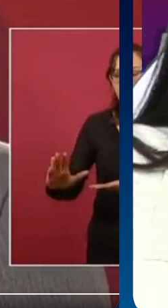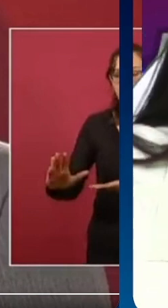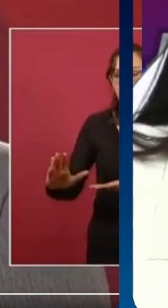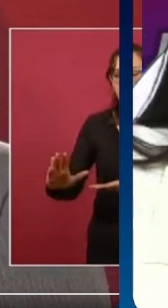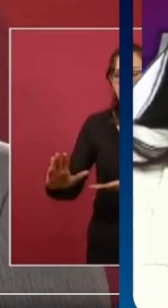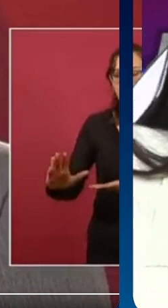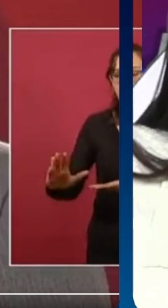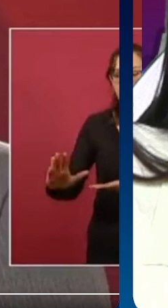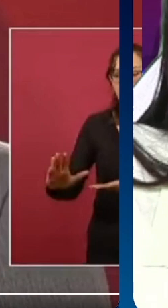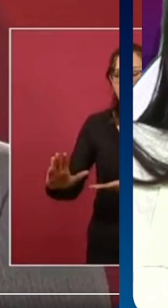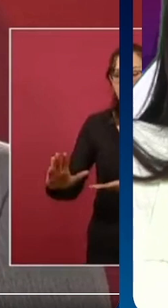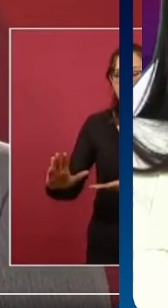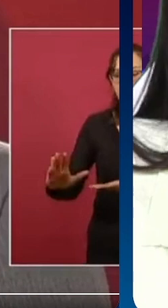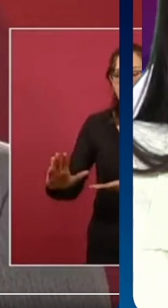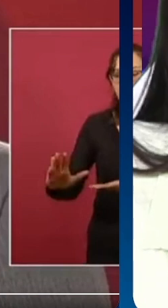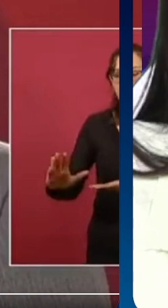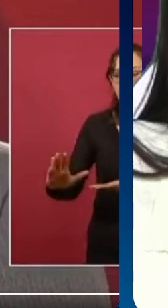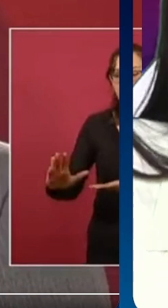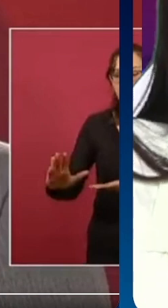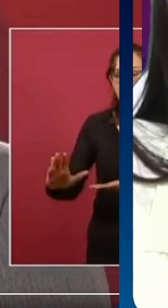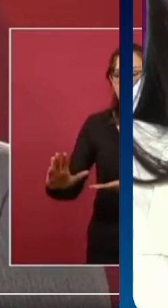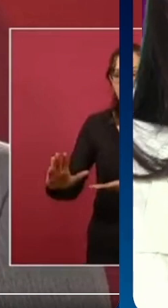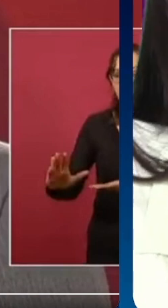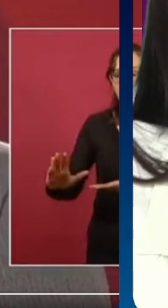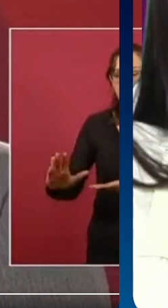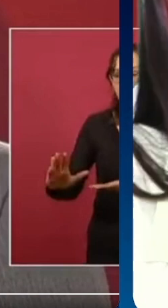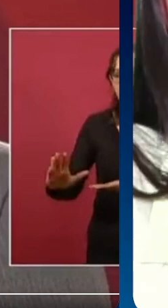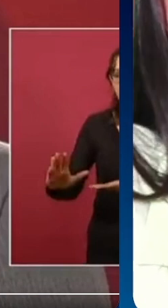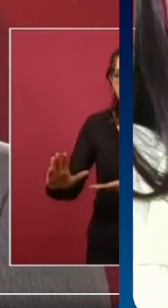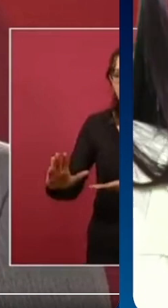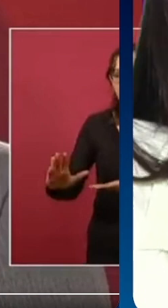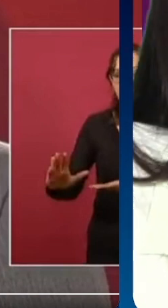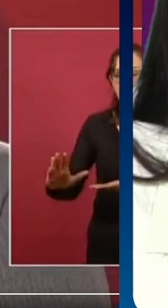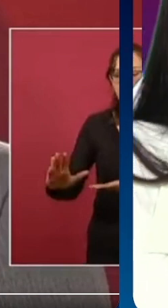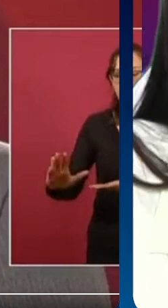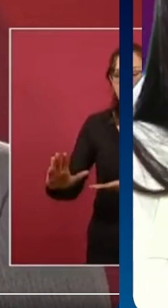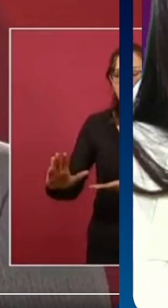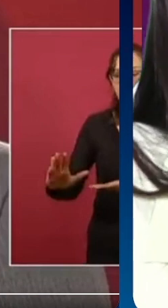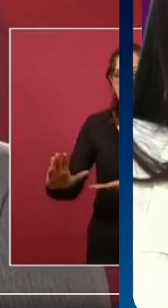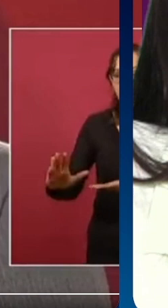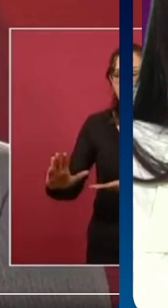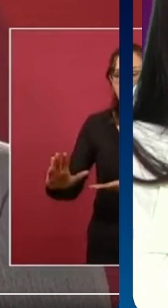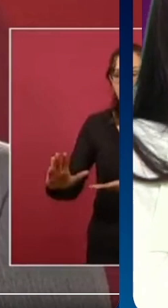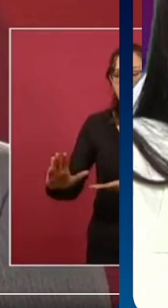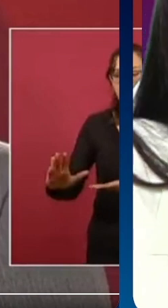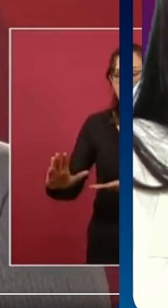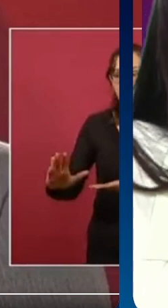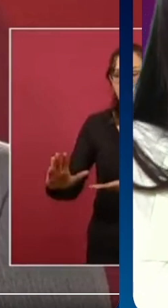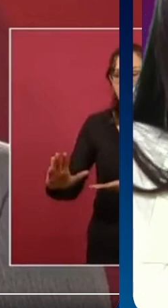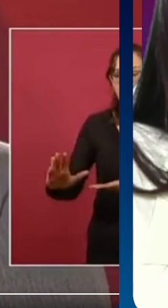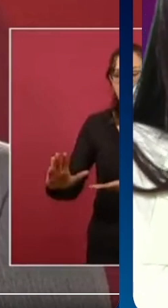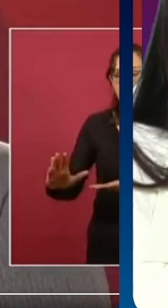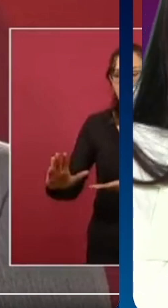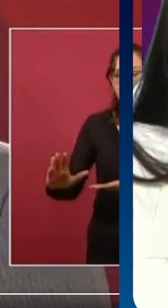verdaderas democracias y no dictaduras y se respetan todos los derechos, como ya lo había mencionado, bueno, pues entonces debes de predicar